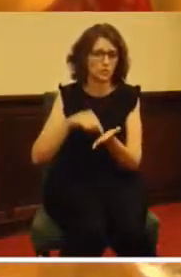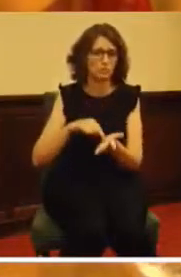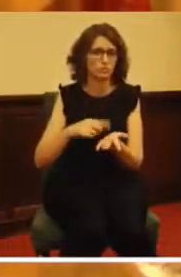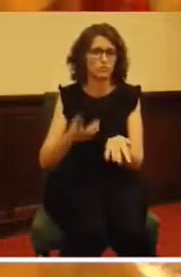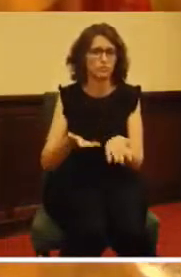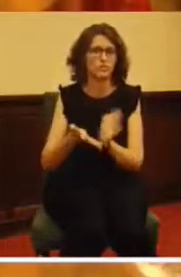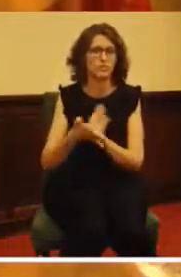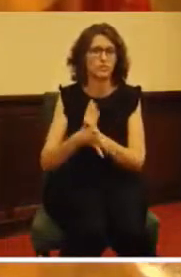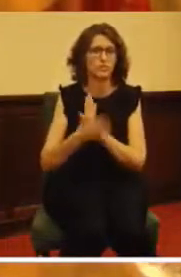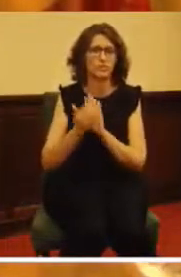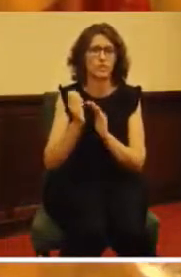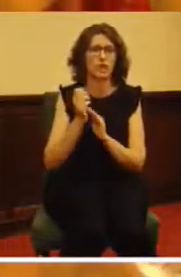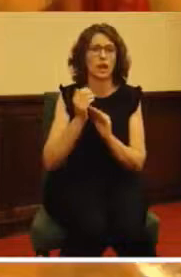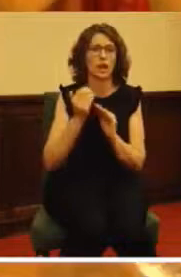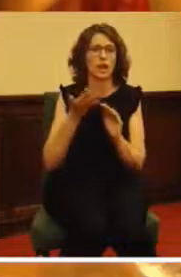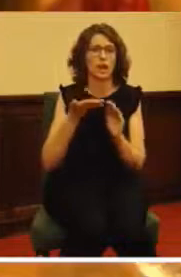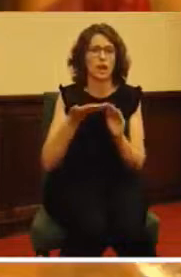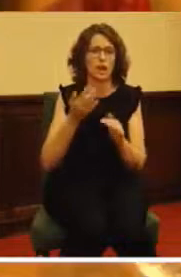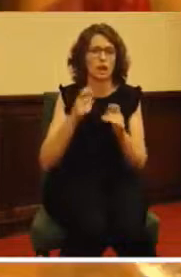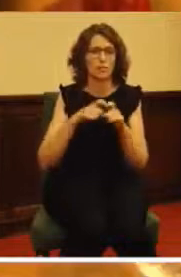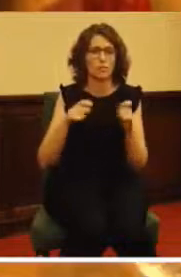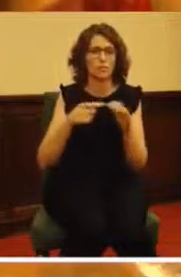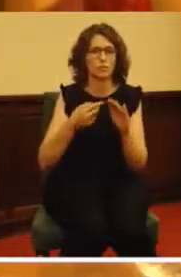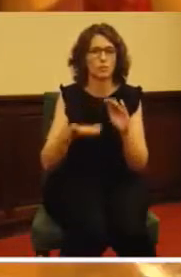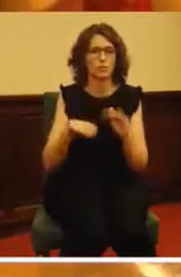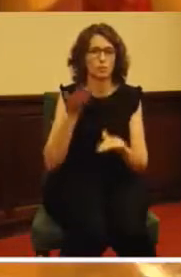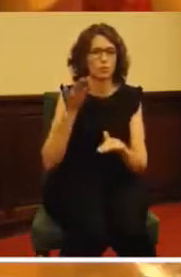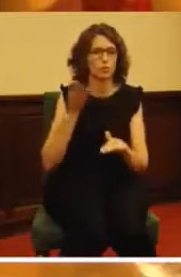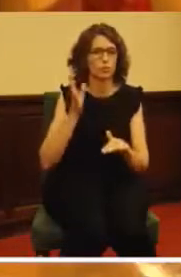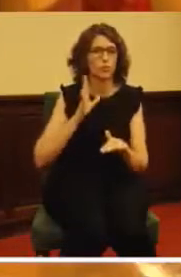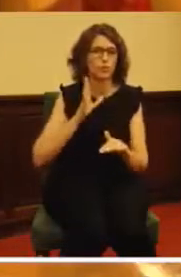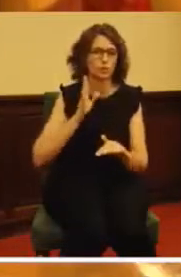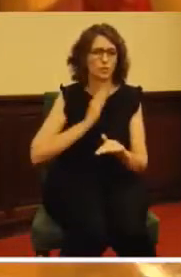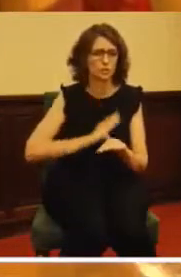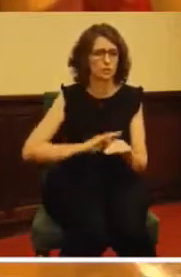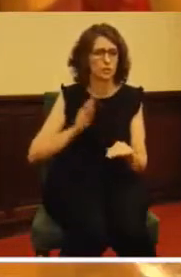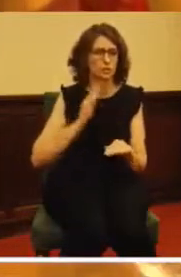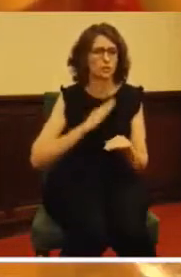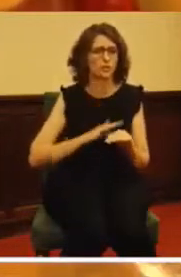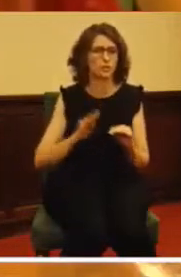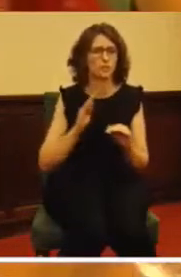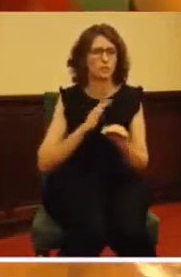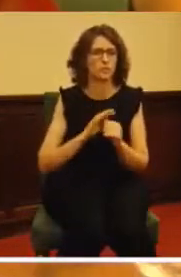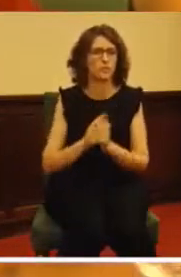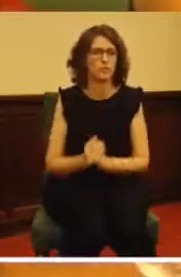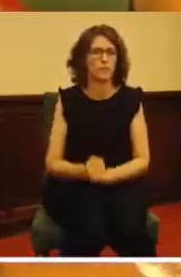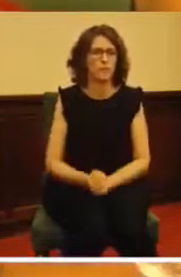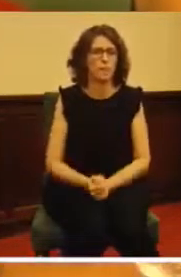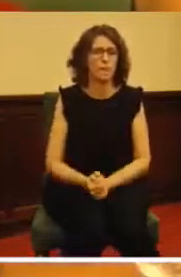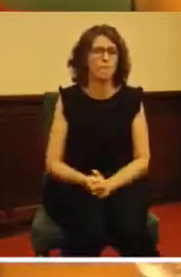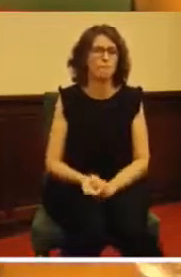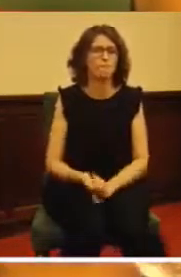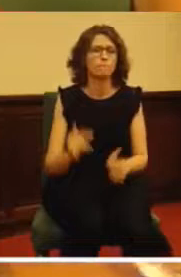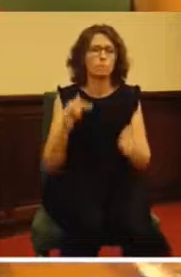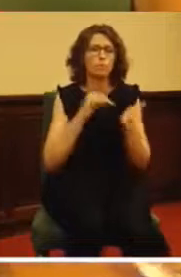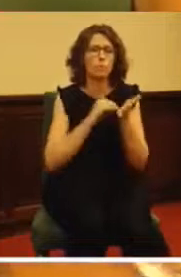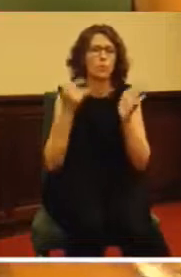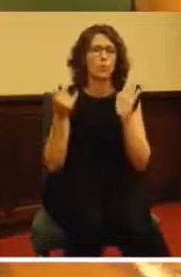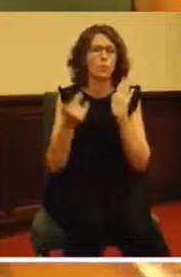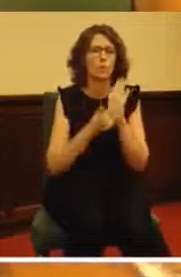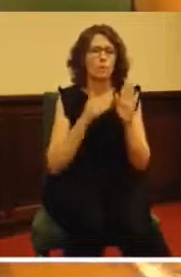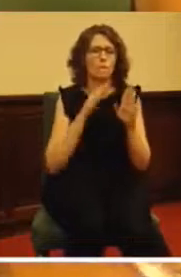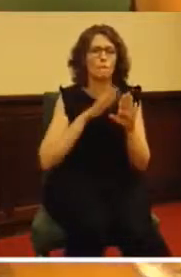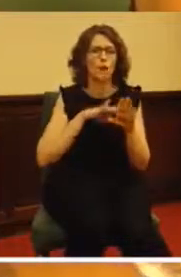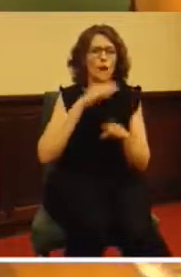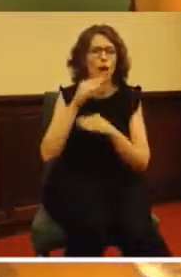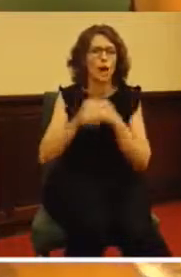decir, el impuesto sube y además sube muchísimo. ¿Hay alguna solución para paliar en la